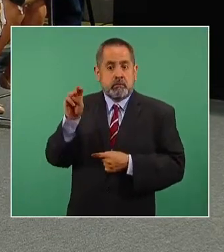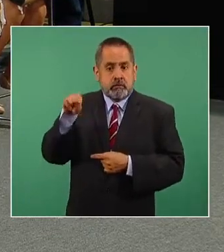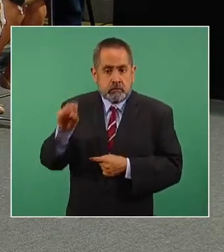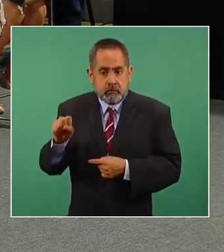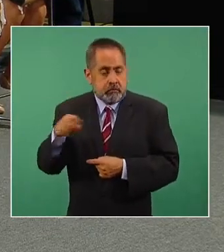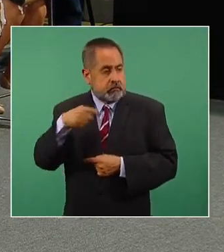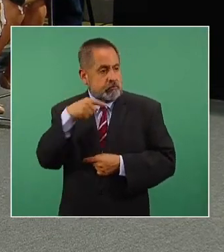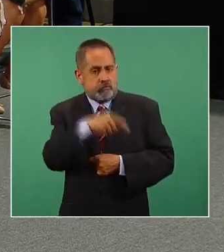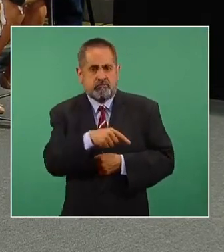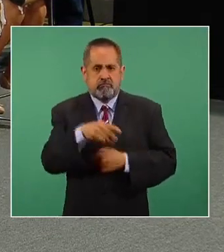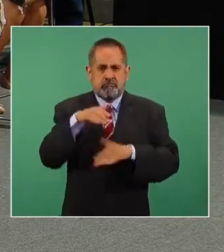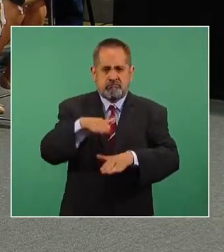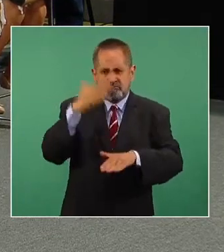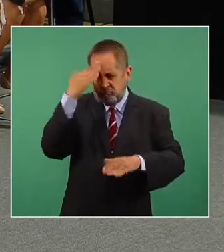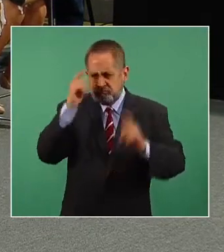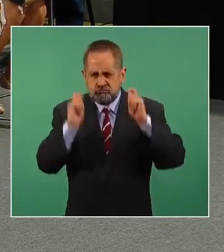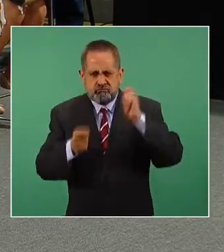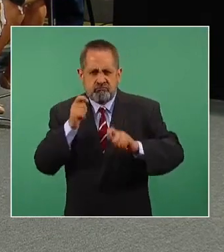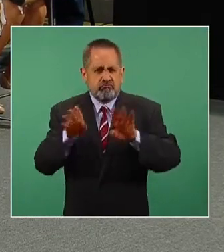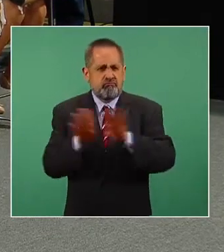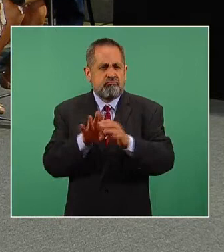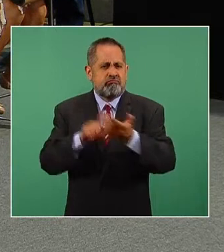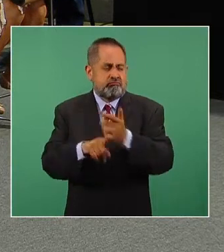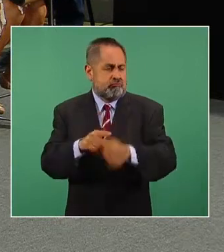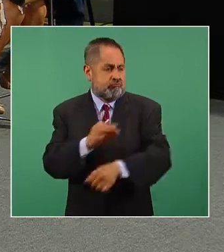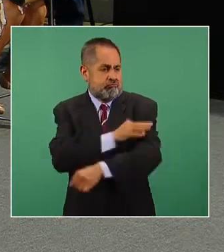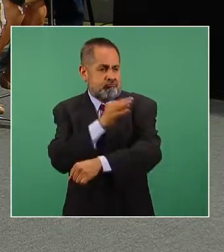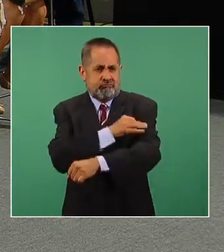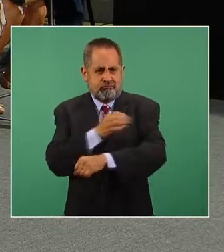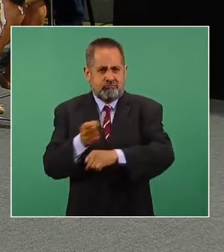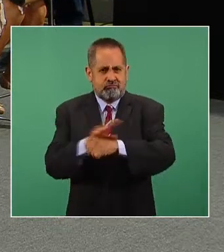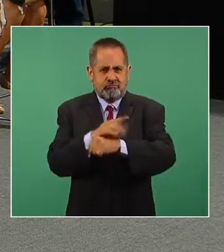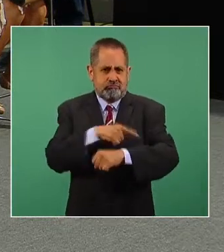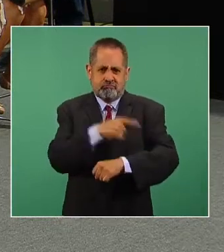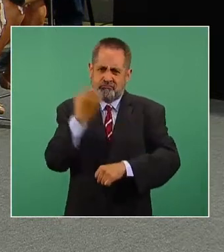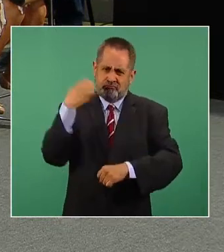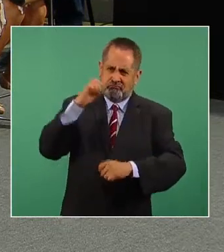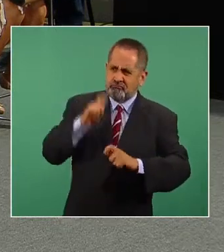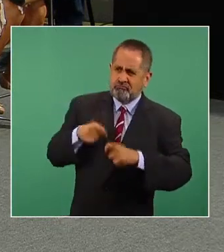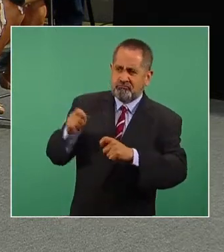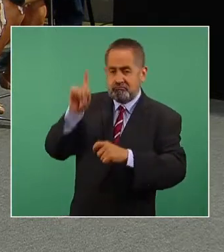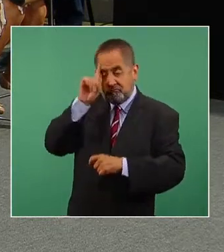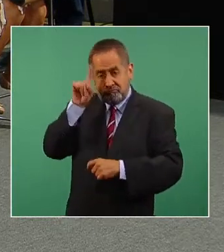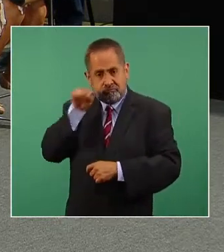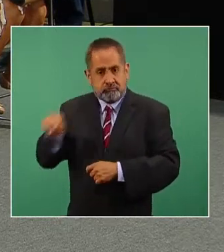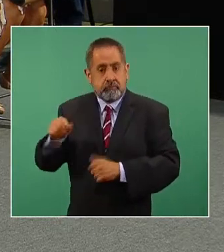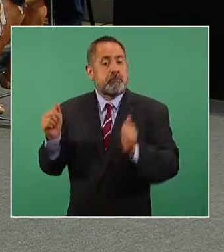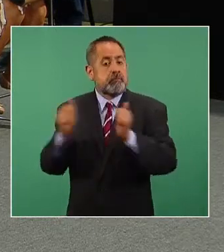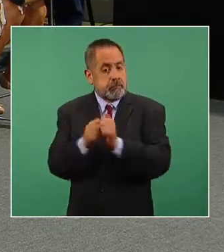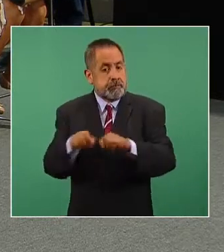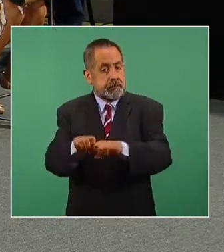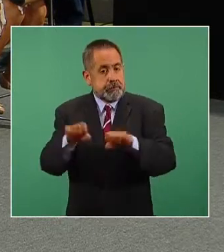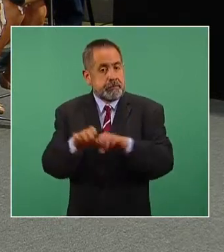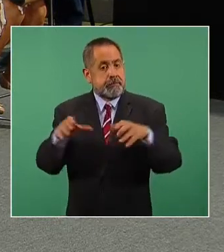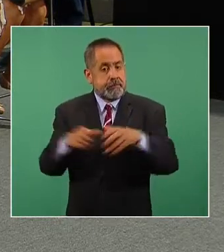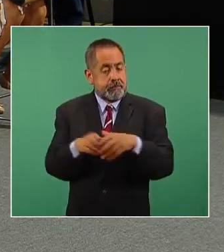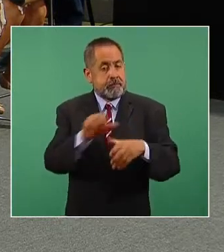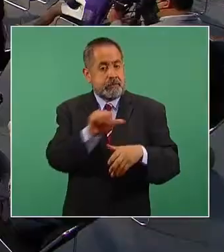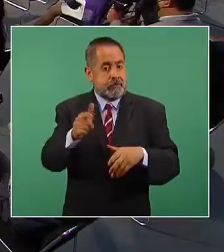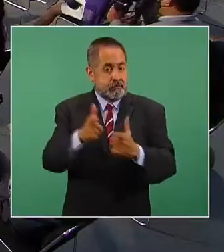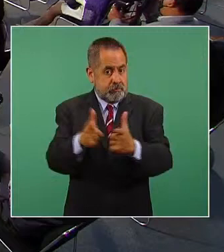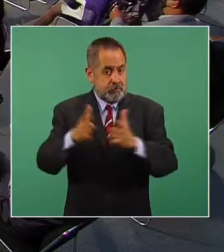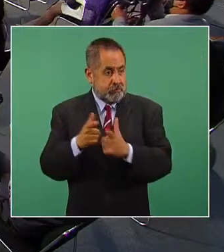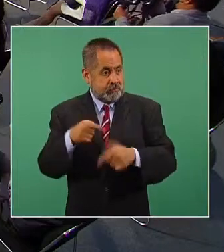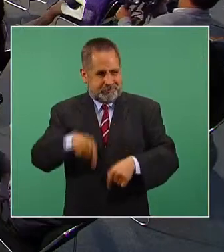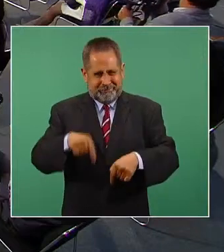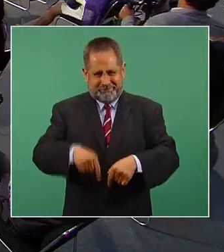Salud sobre las vacunas COVID-19. Y junto con sus compañeras del sector salud, ha